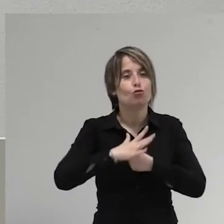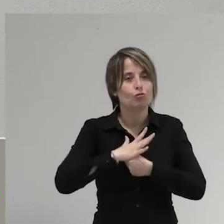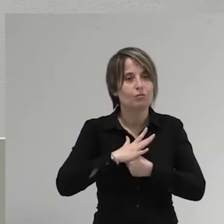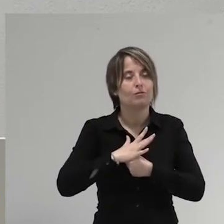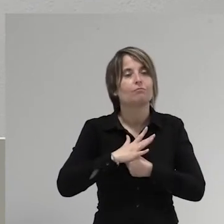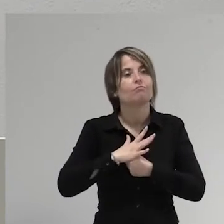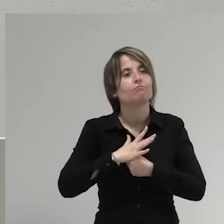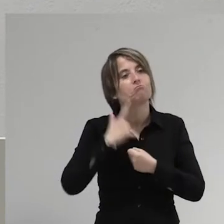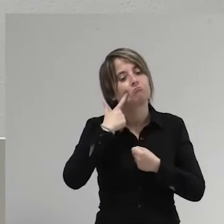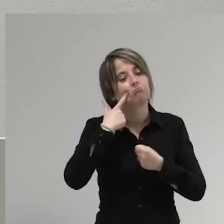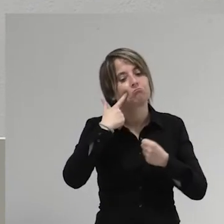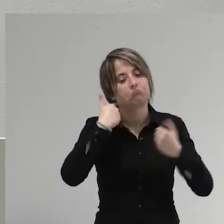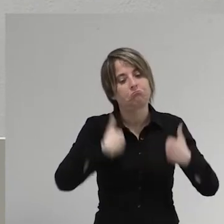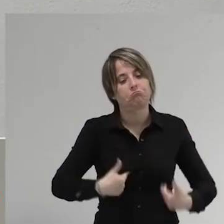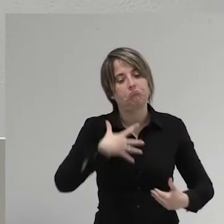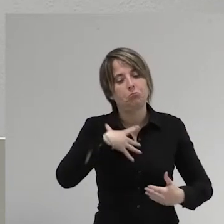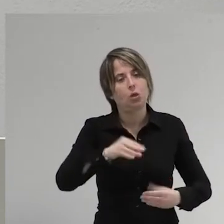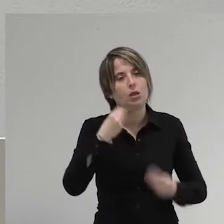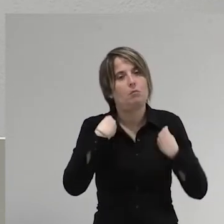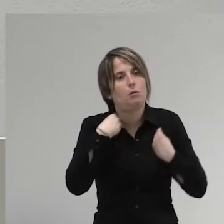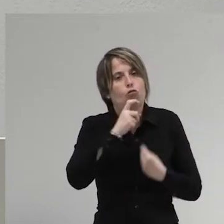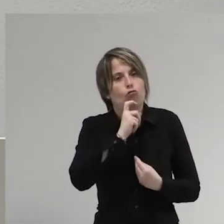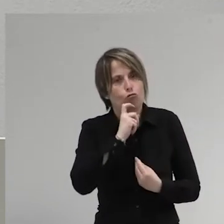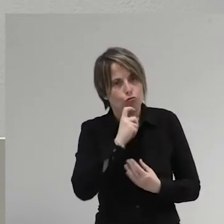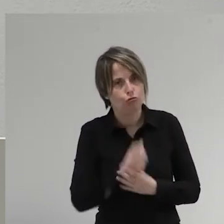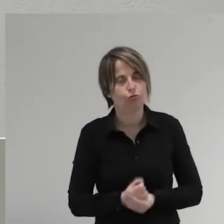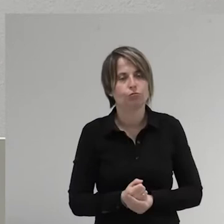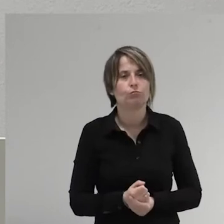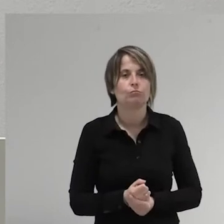que condiciona nuestras posibilidades de vida, ¿no?